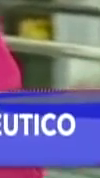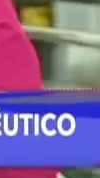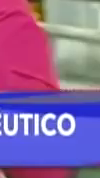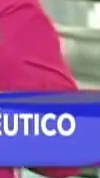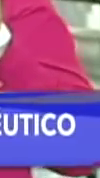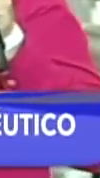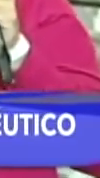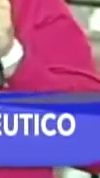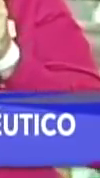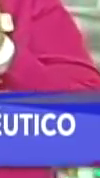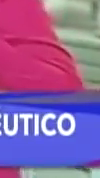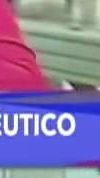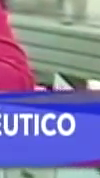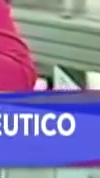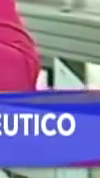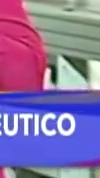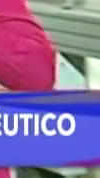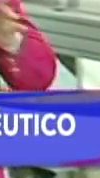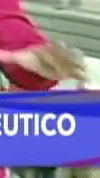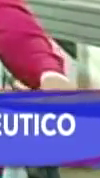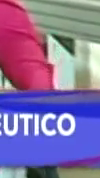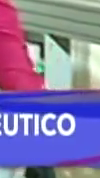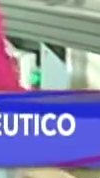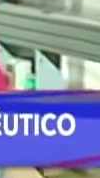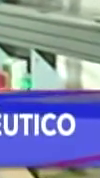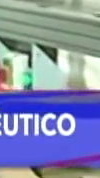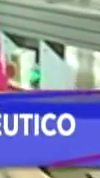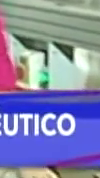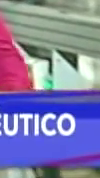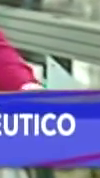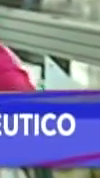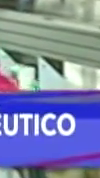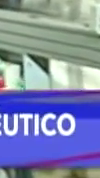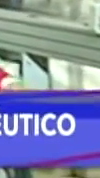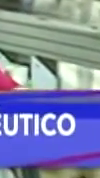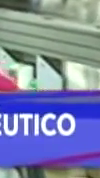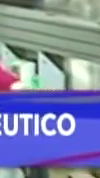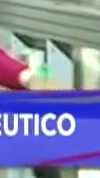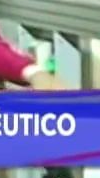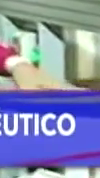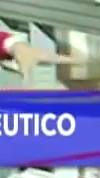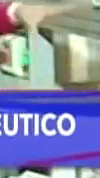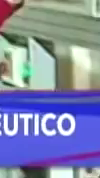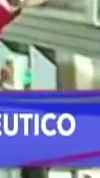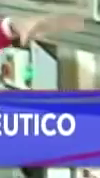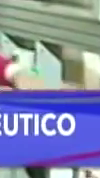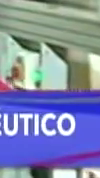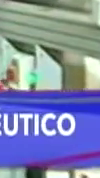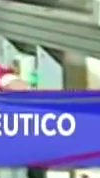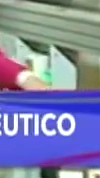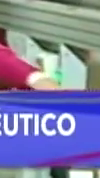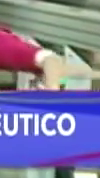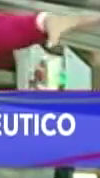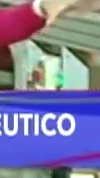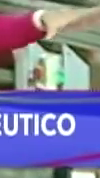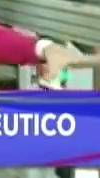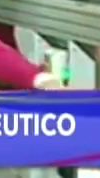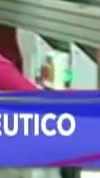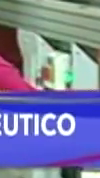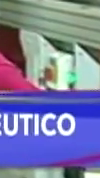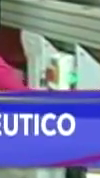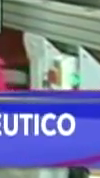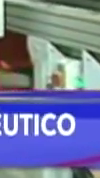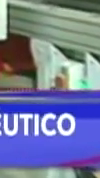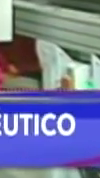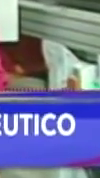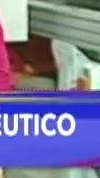temperatura ambiente. Desde acá distribuimos, desde la red ambulatoria, tenemos medicamentos como antibióticos. Cuando